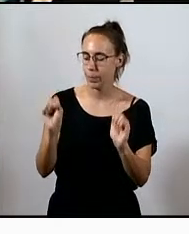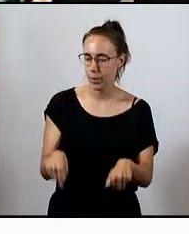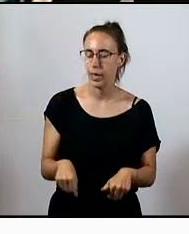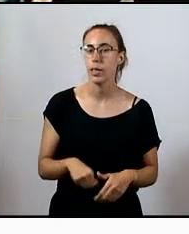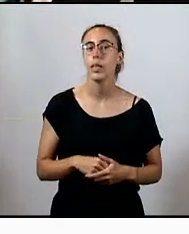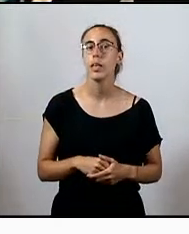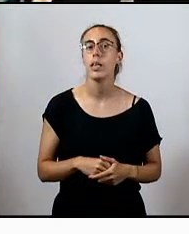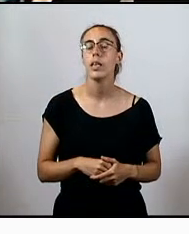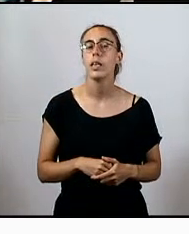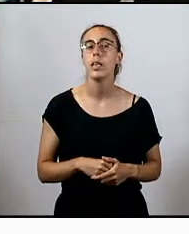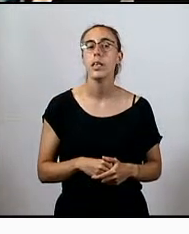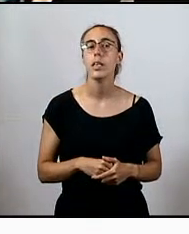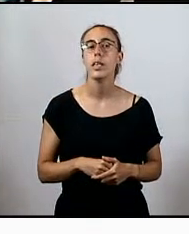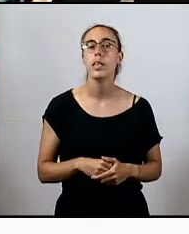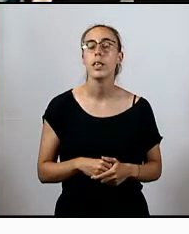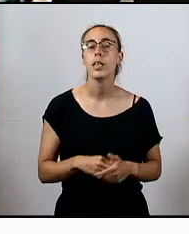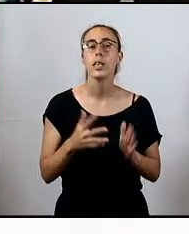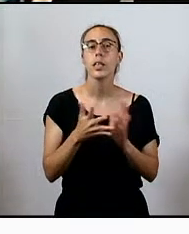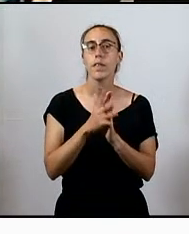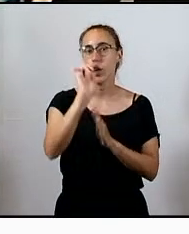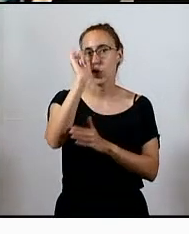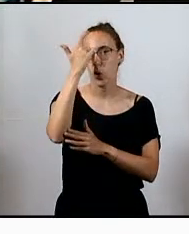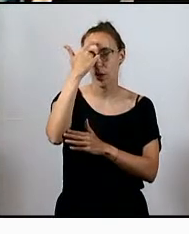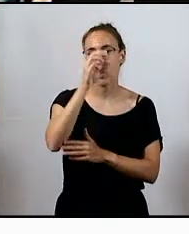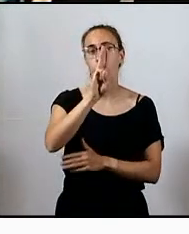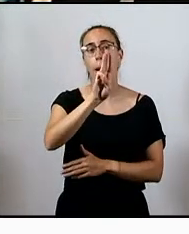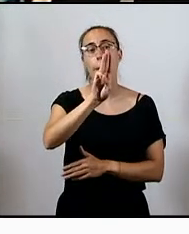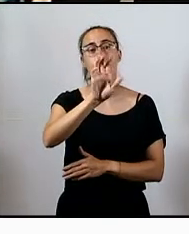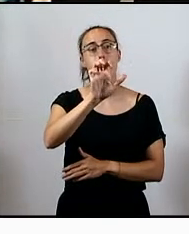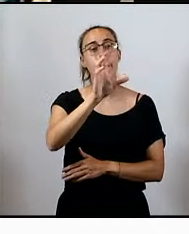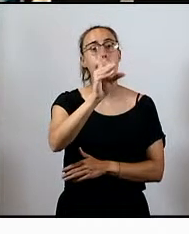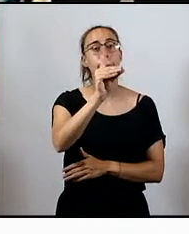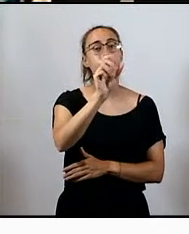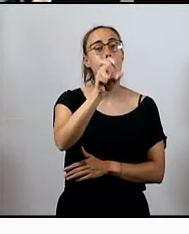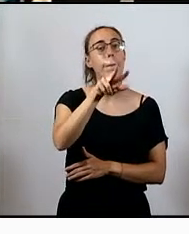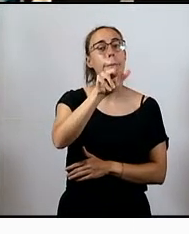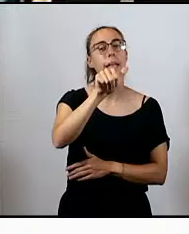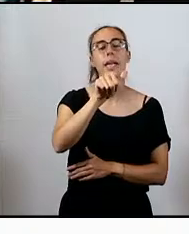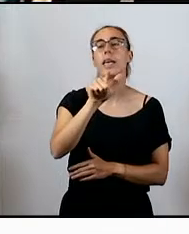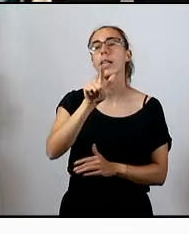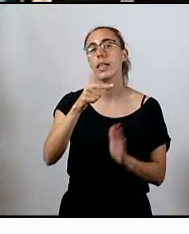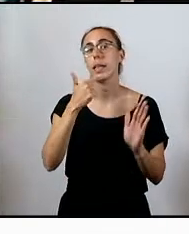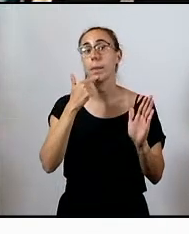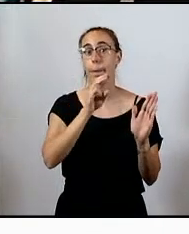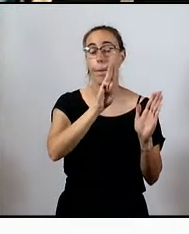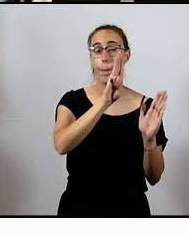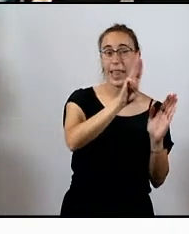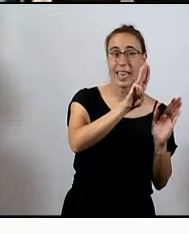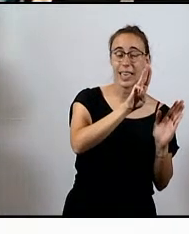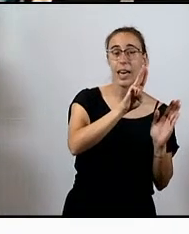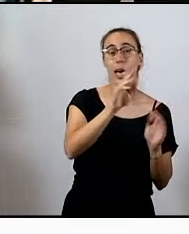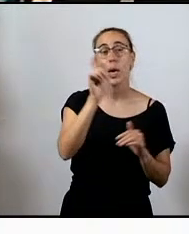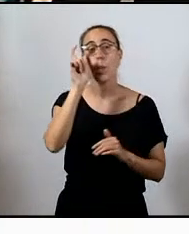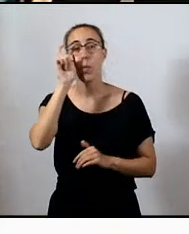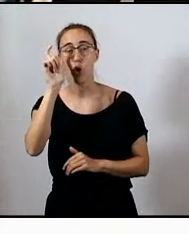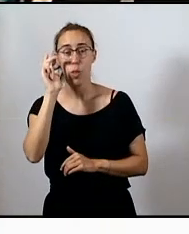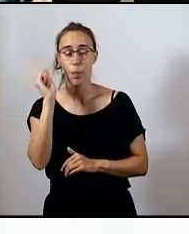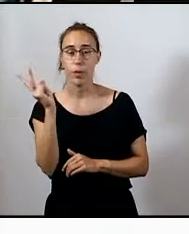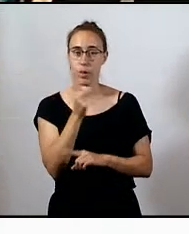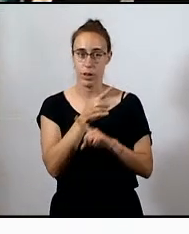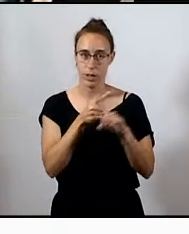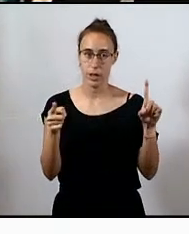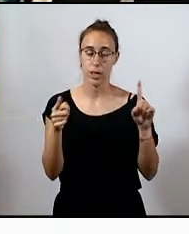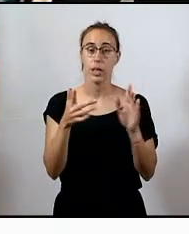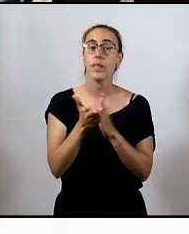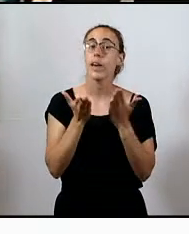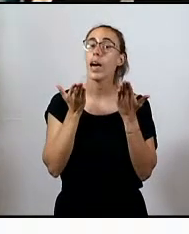Claro, por eso Sí. el concepto es pedanía, no municipio, ¿no? Hay pedanías y hay municipios, ¿eh? No, son para llegar a estos